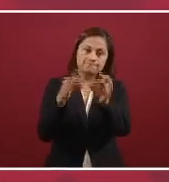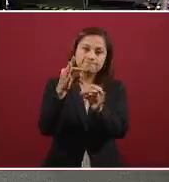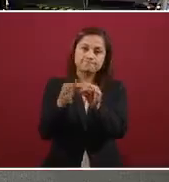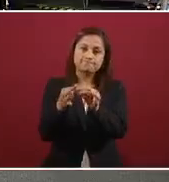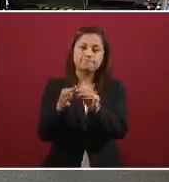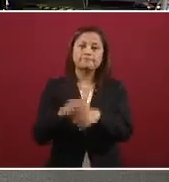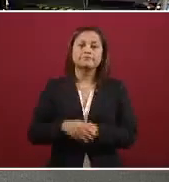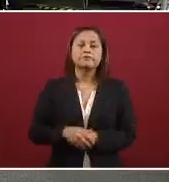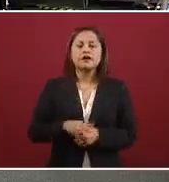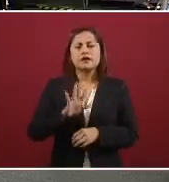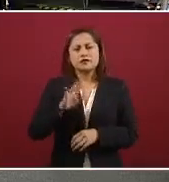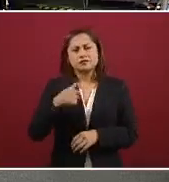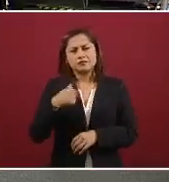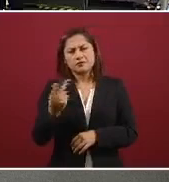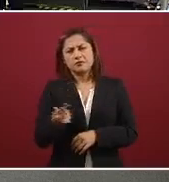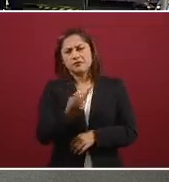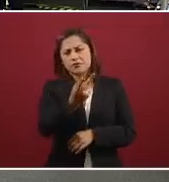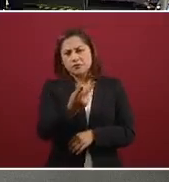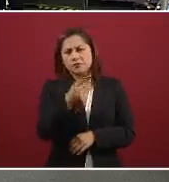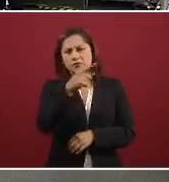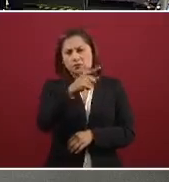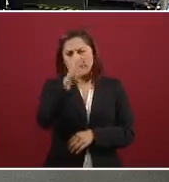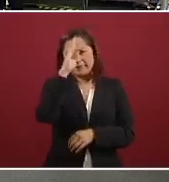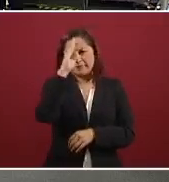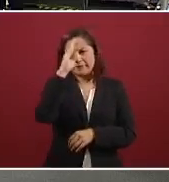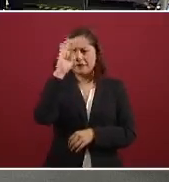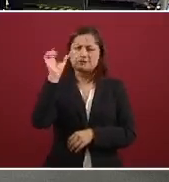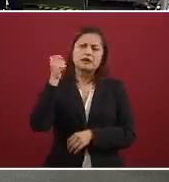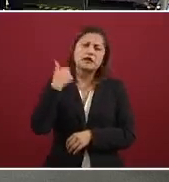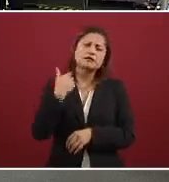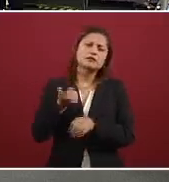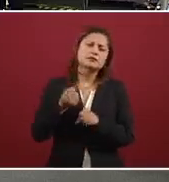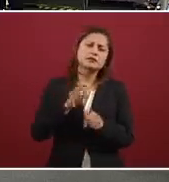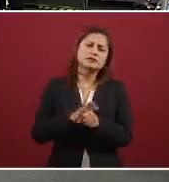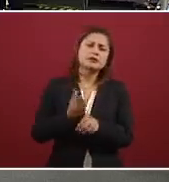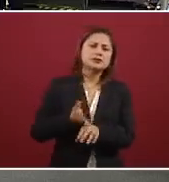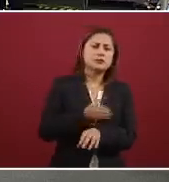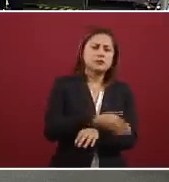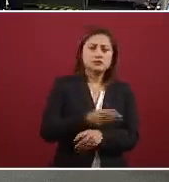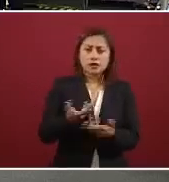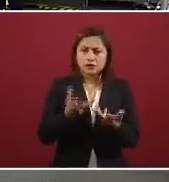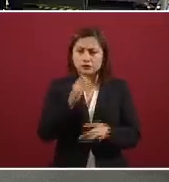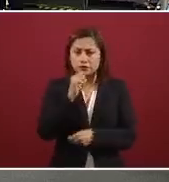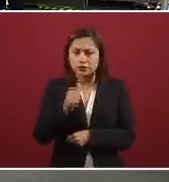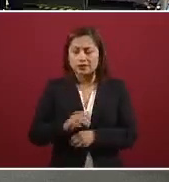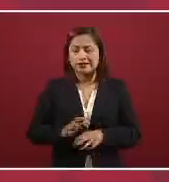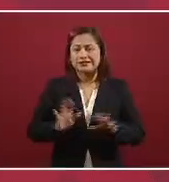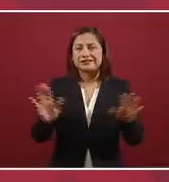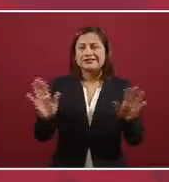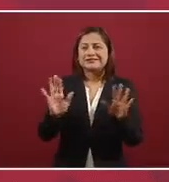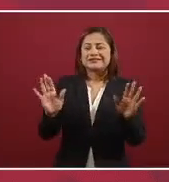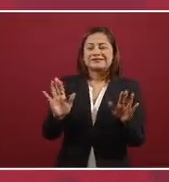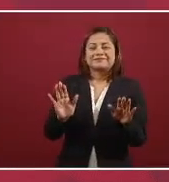administración pasada no hizo prácticamente nada? Es que no quiero ya seguir